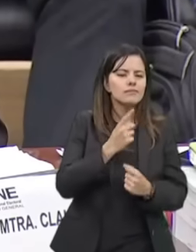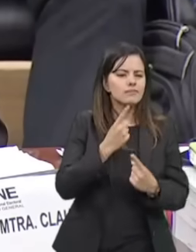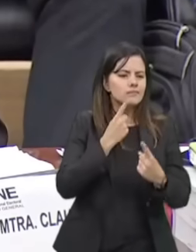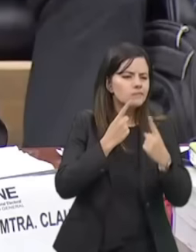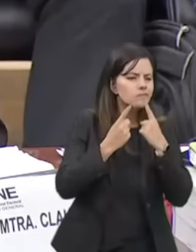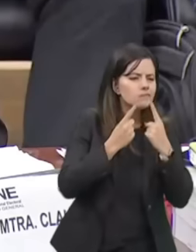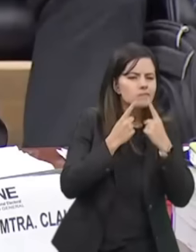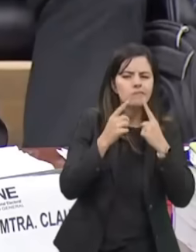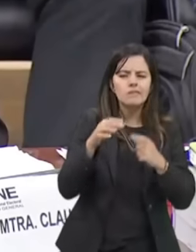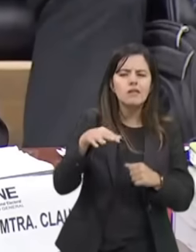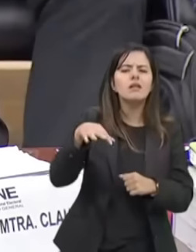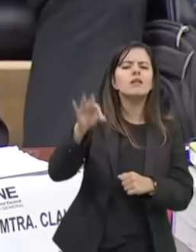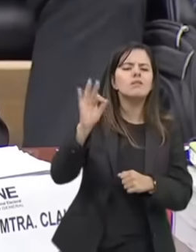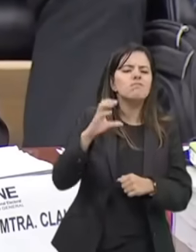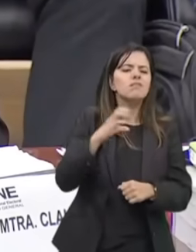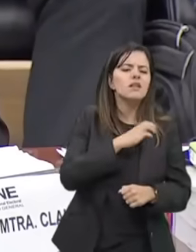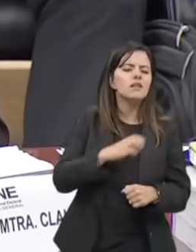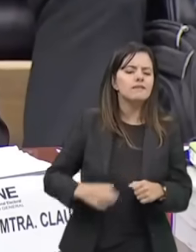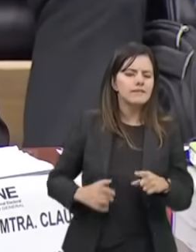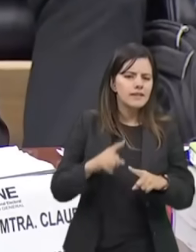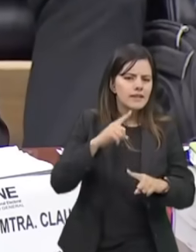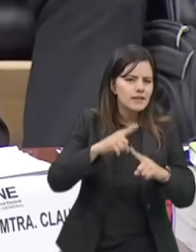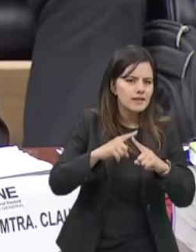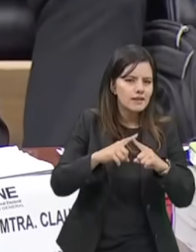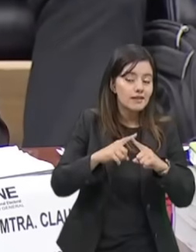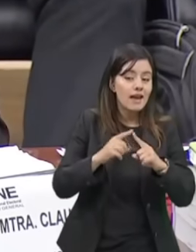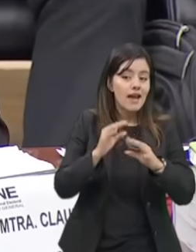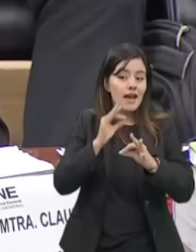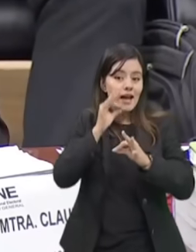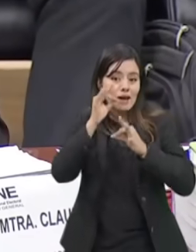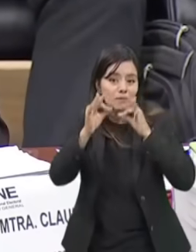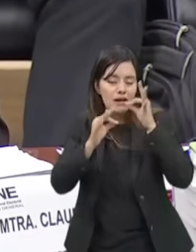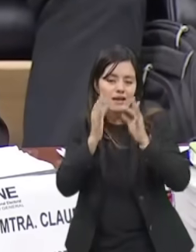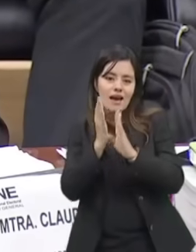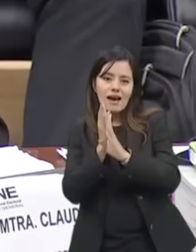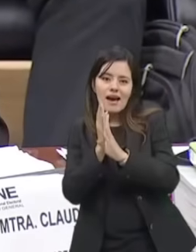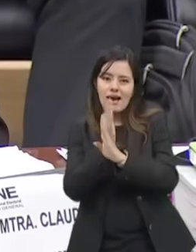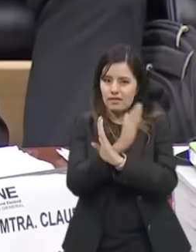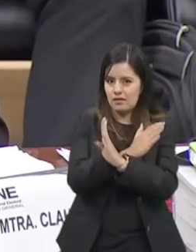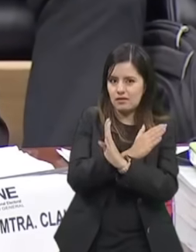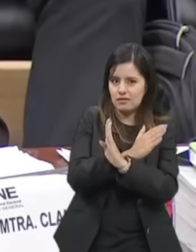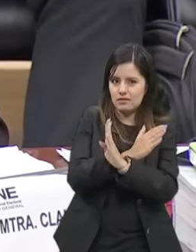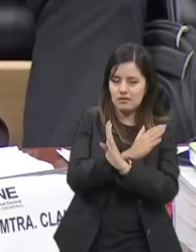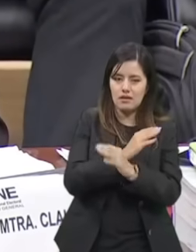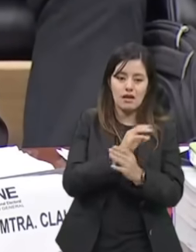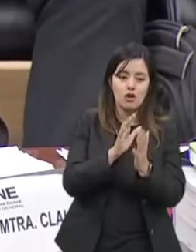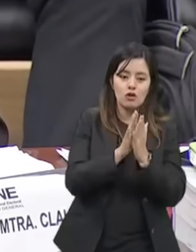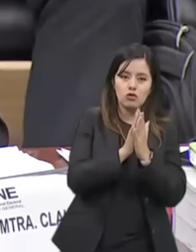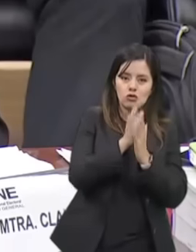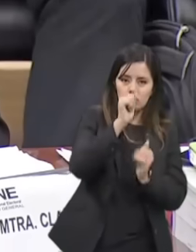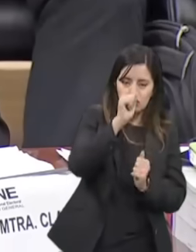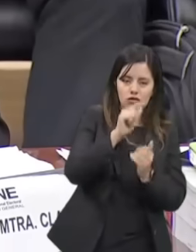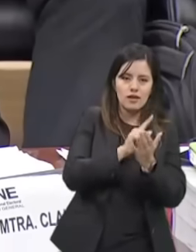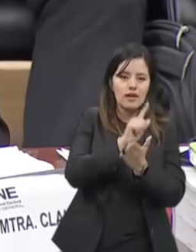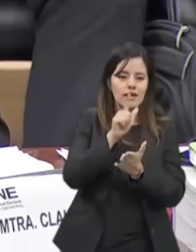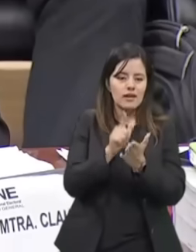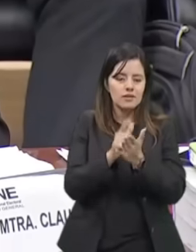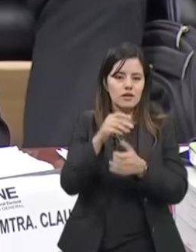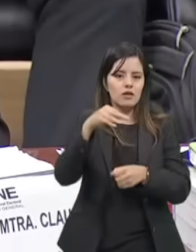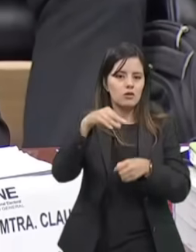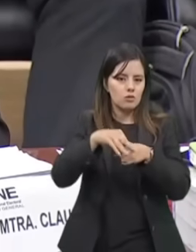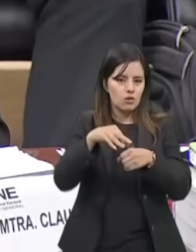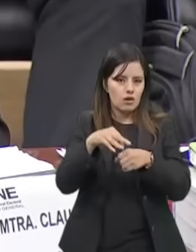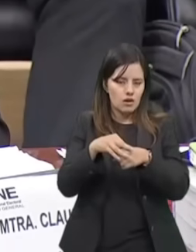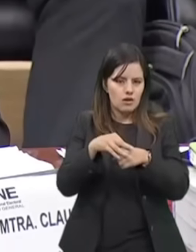un momento previo a las campañas. Ni la Constitución ni las leyes electorales prevén un